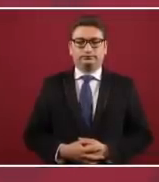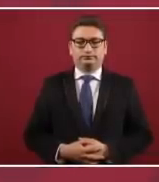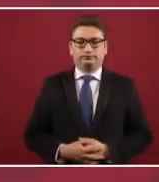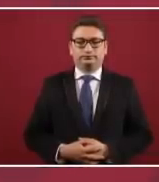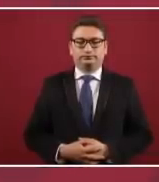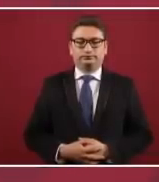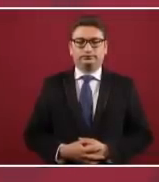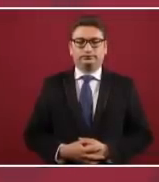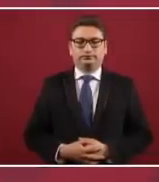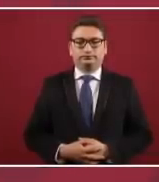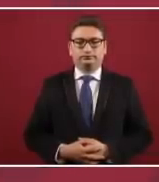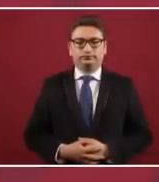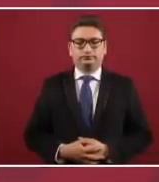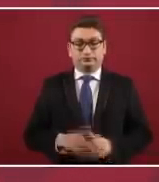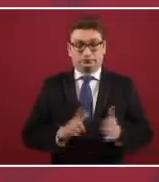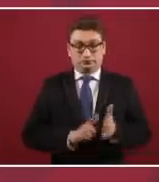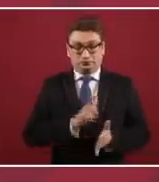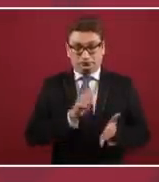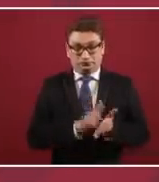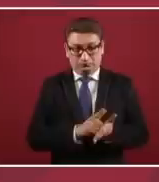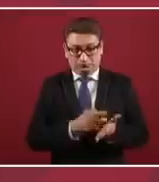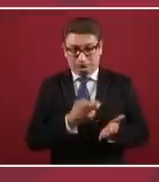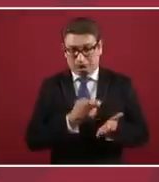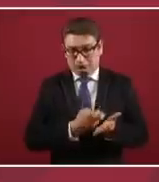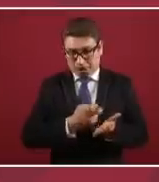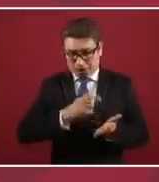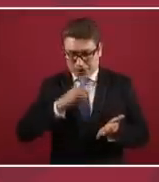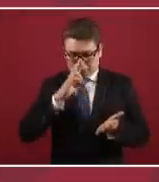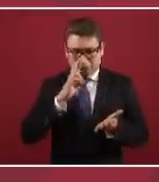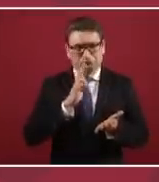valer la legalidad, tiene que